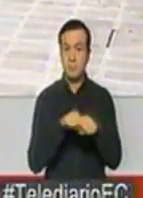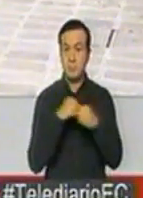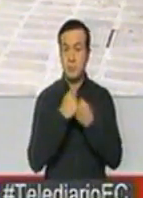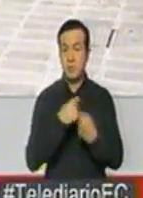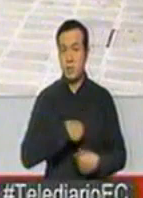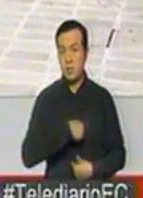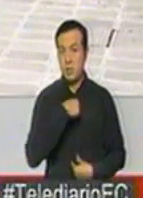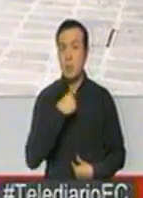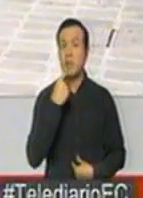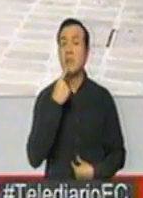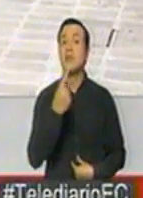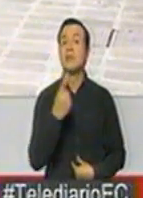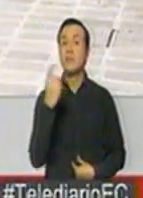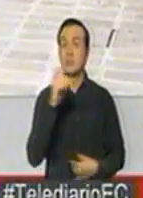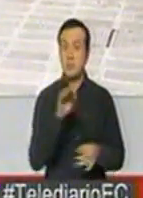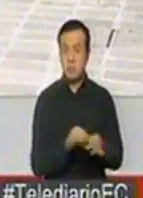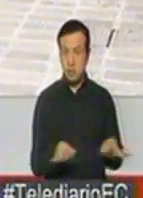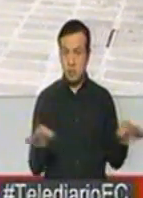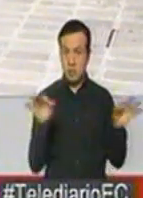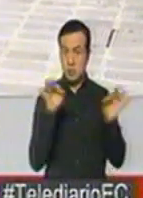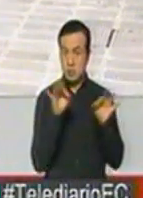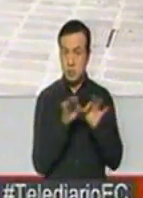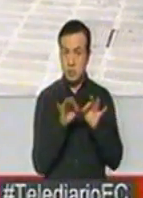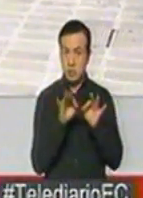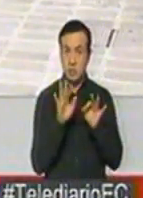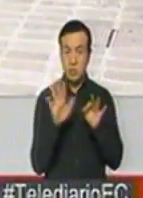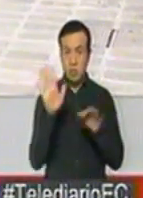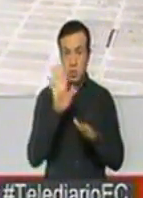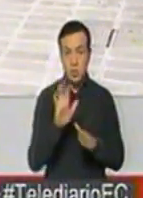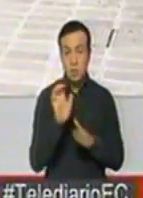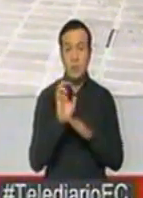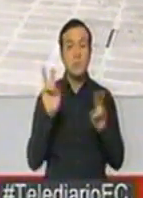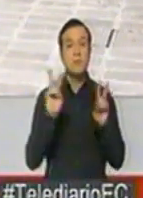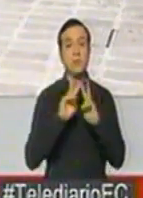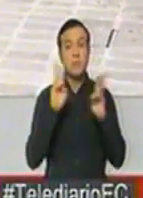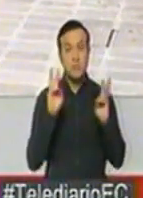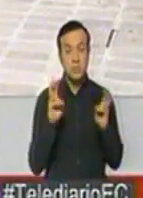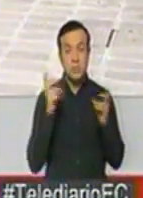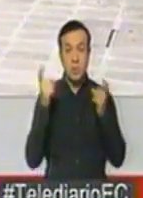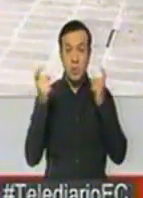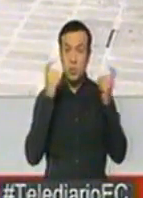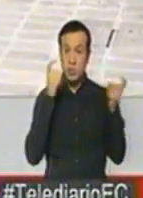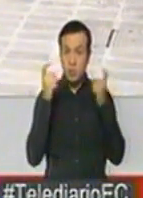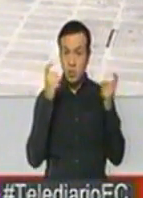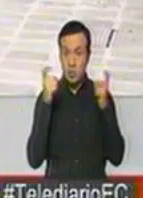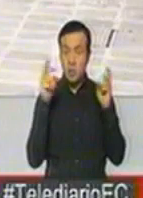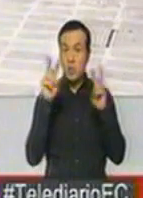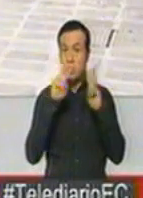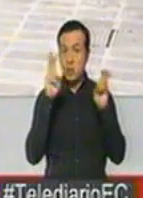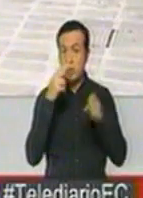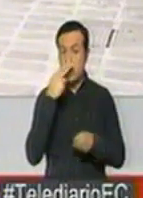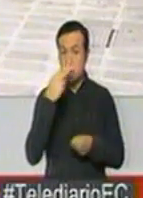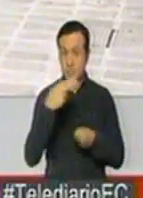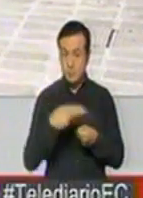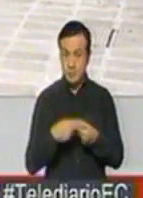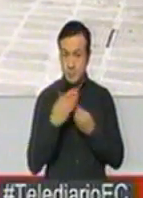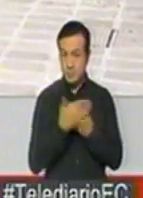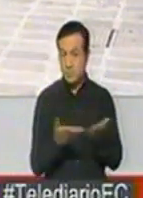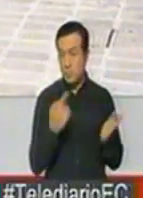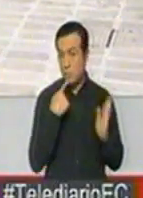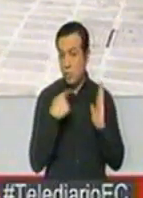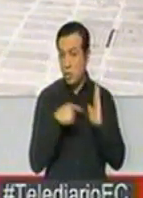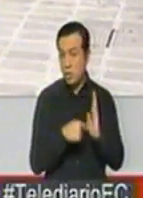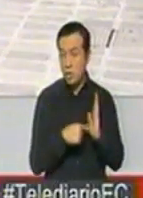a que es necesario, han dicho, mejorar la situación que tiene el país en torno al control para el tema de los combustibles, donde, por ejemplo,